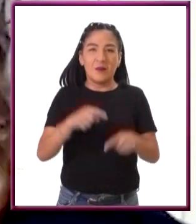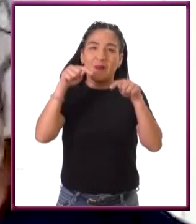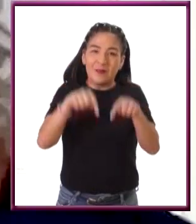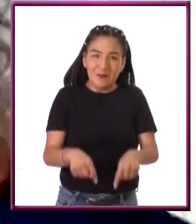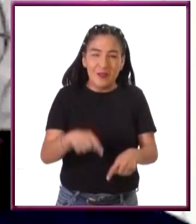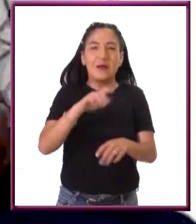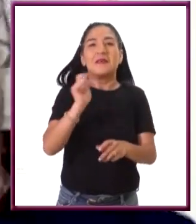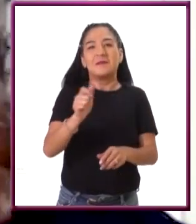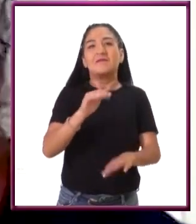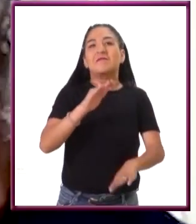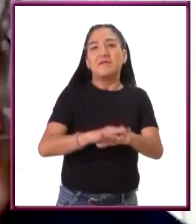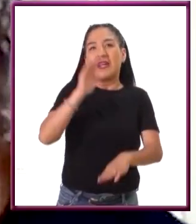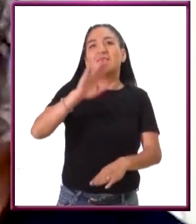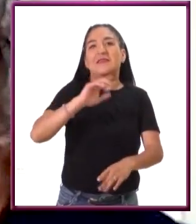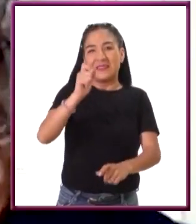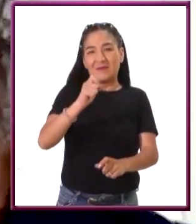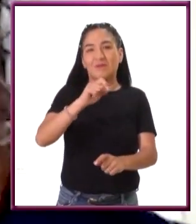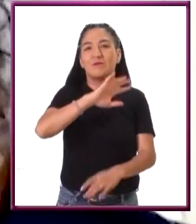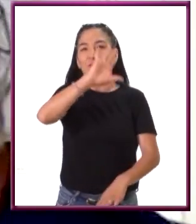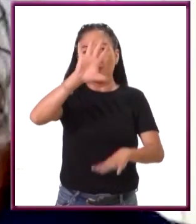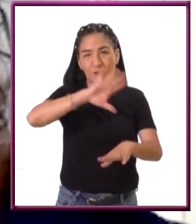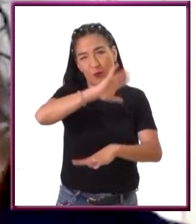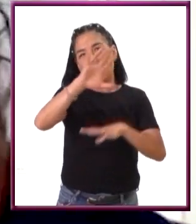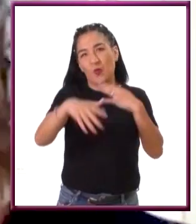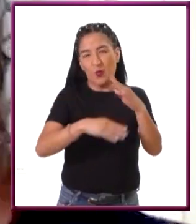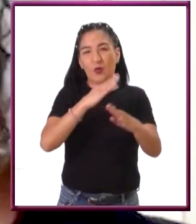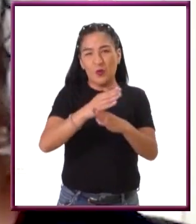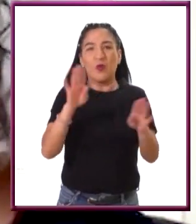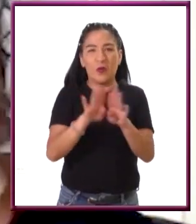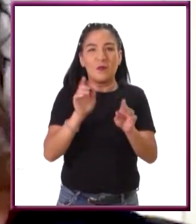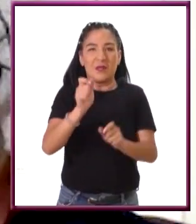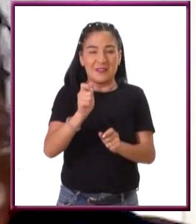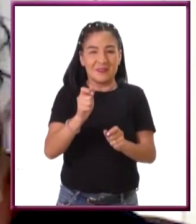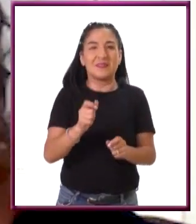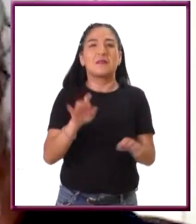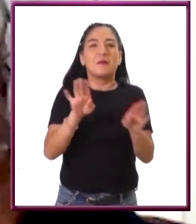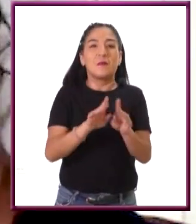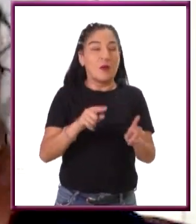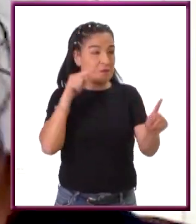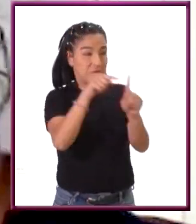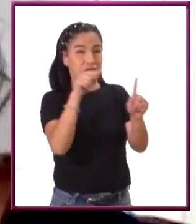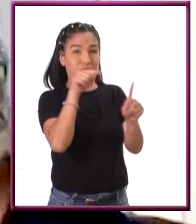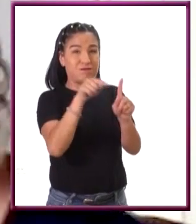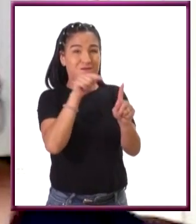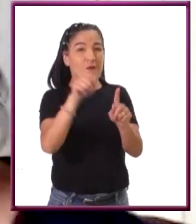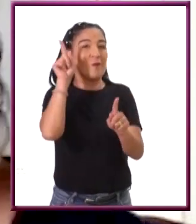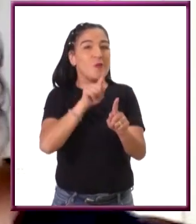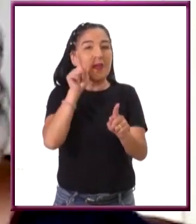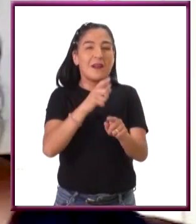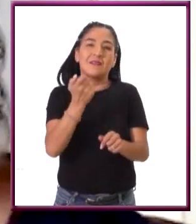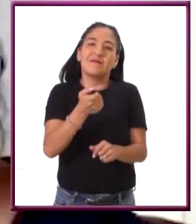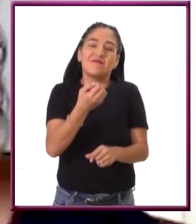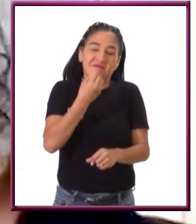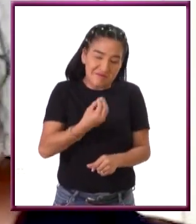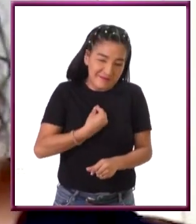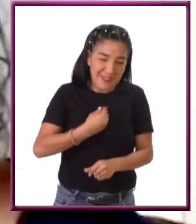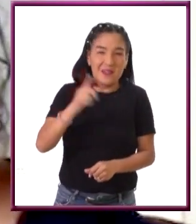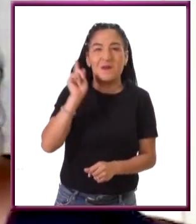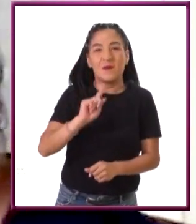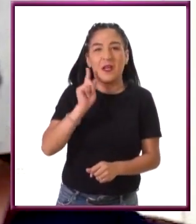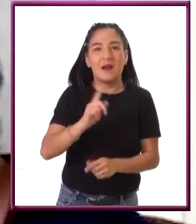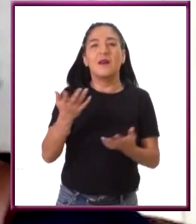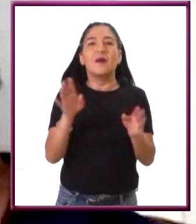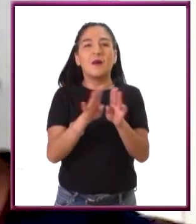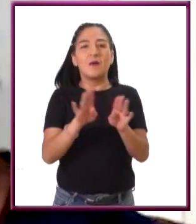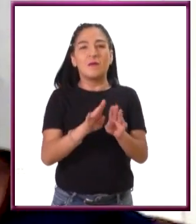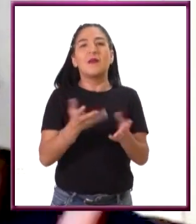siempre aquí, somos más de la mitad del mundo. No hay nada que nos marque, que nos señale más que el hecho de ser mujer.